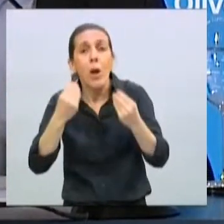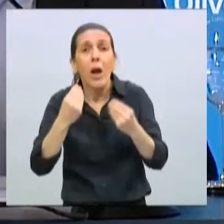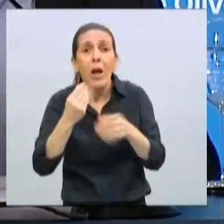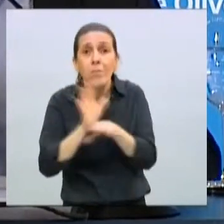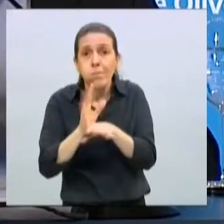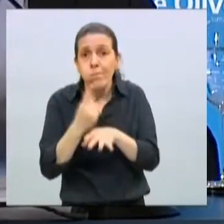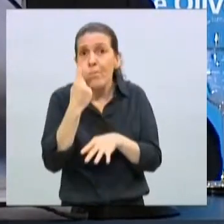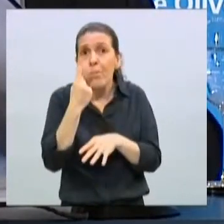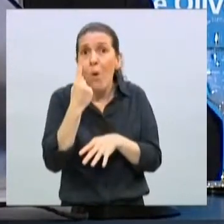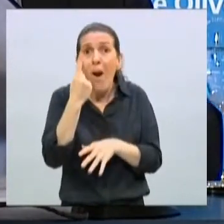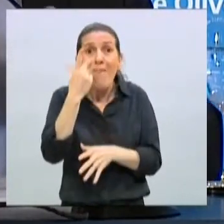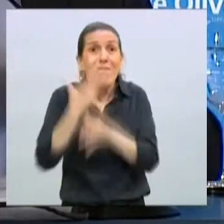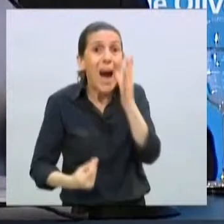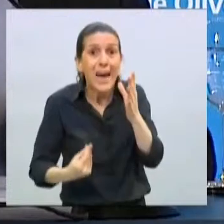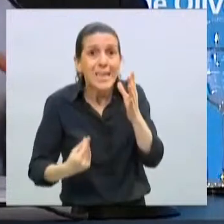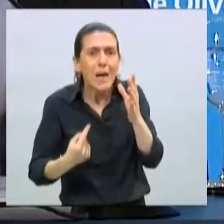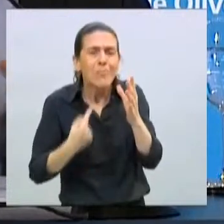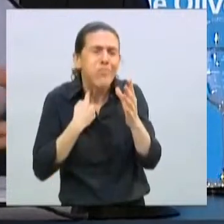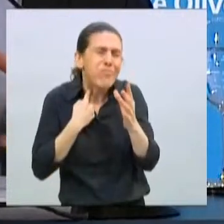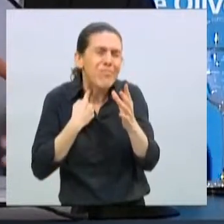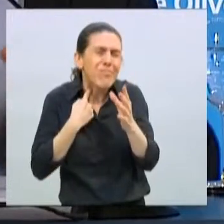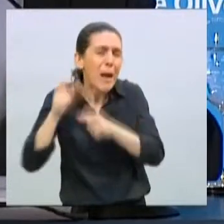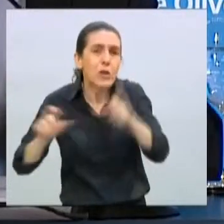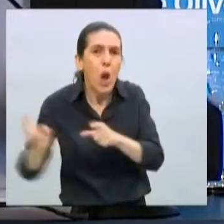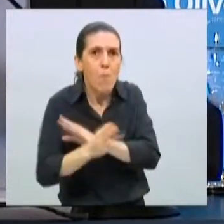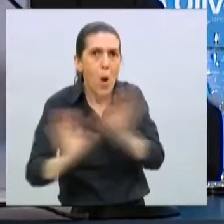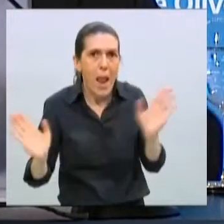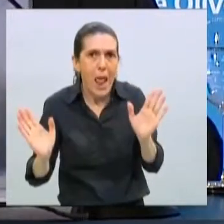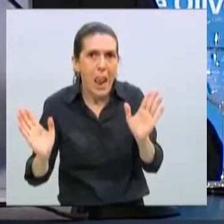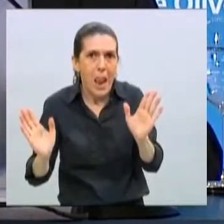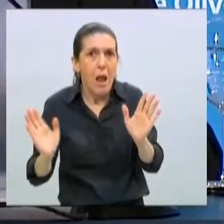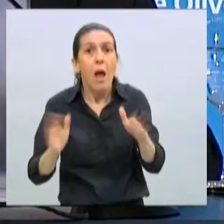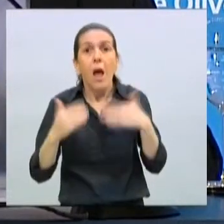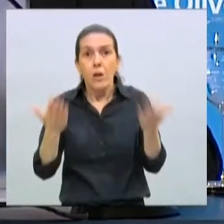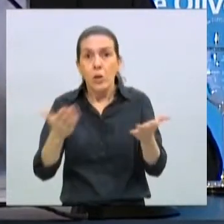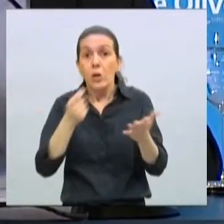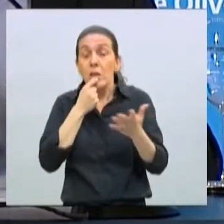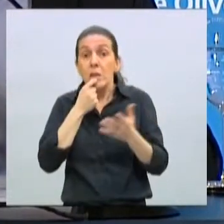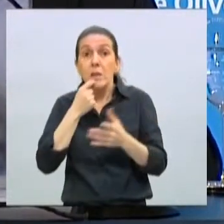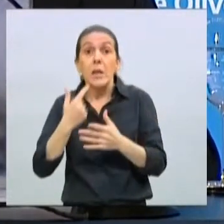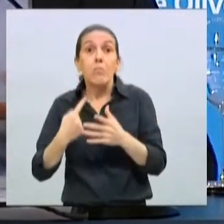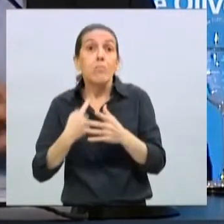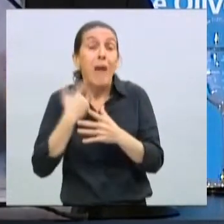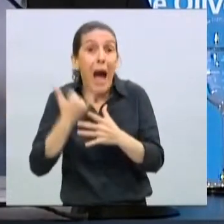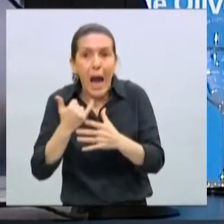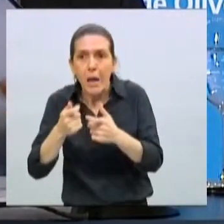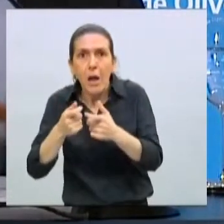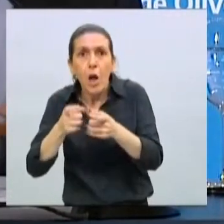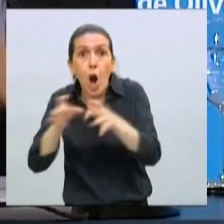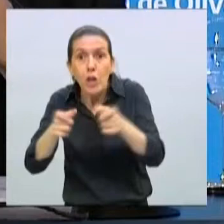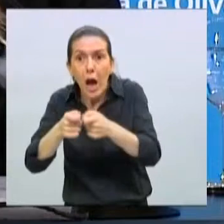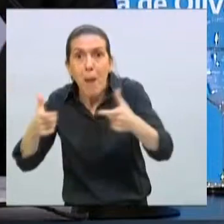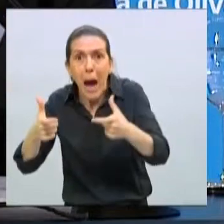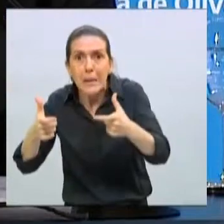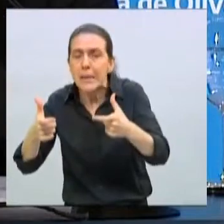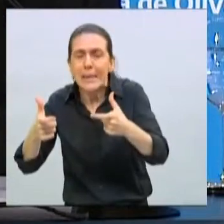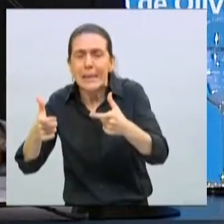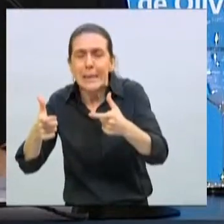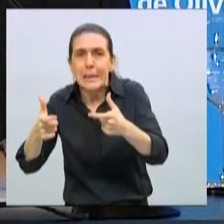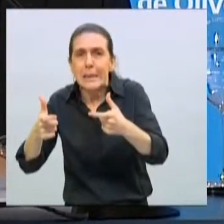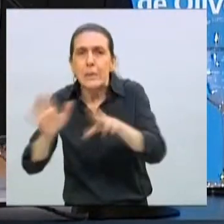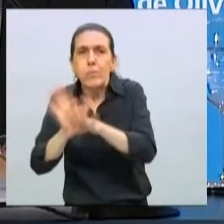vidas, que cuando aparezca algún foco, vayamos para atrás. Esto requiere una